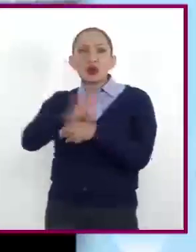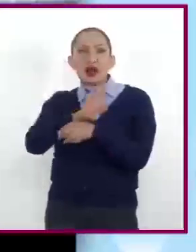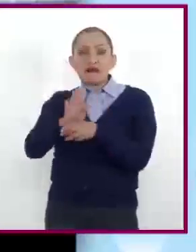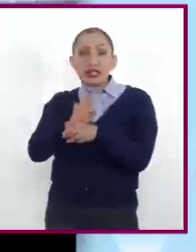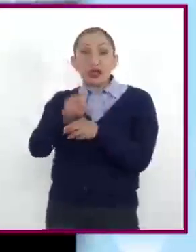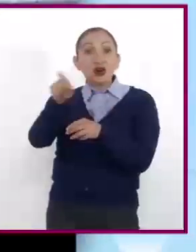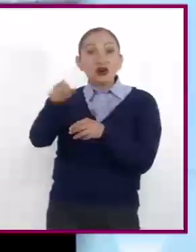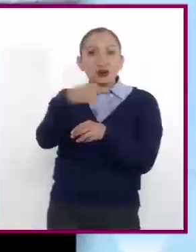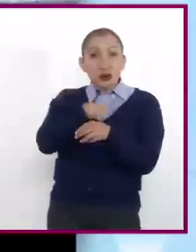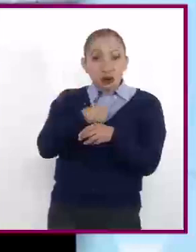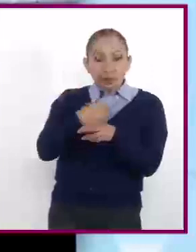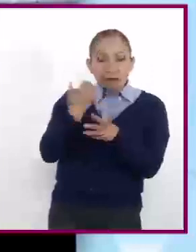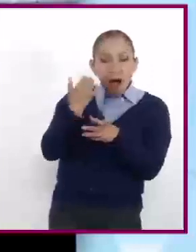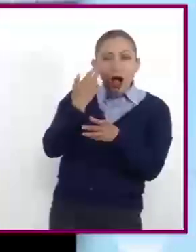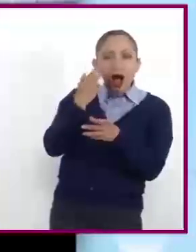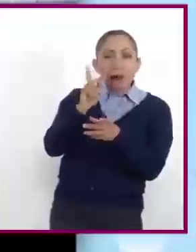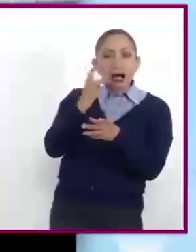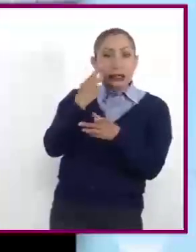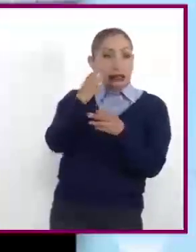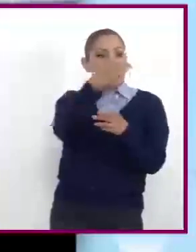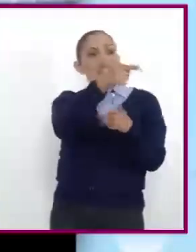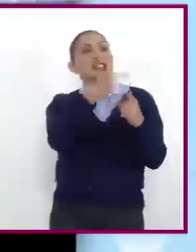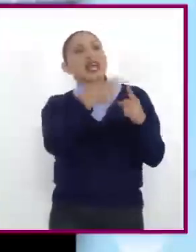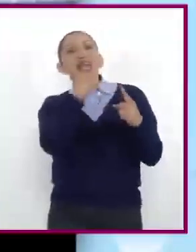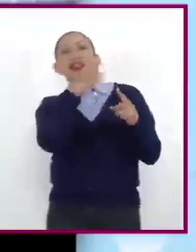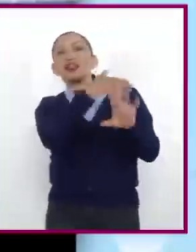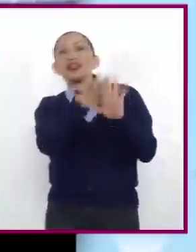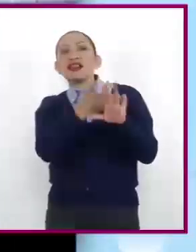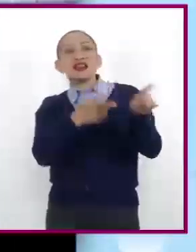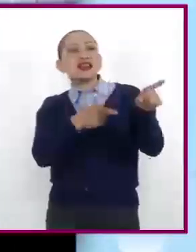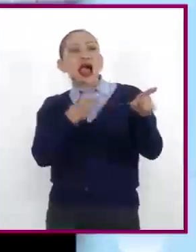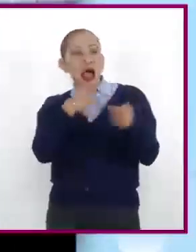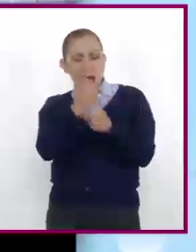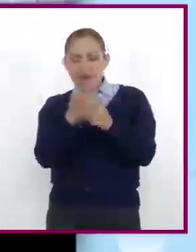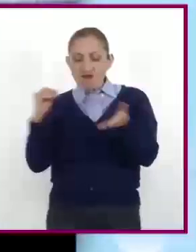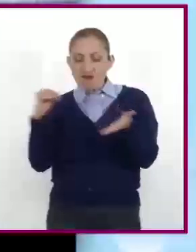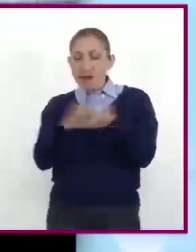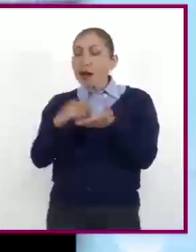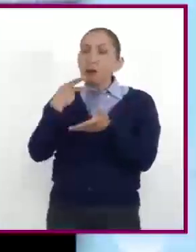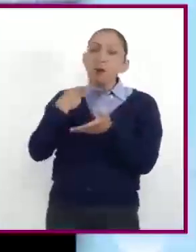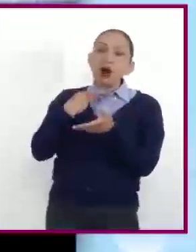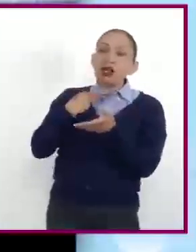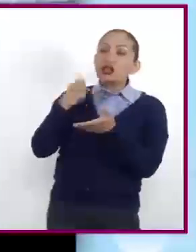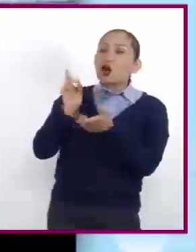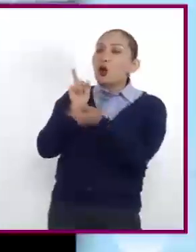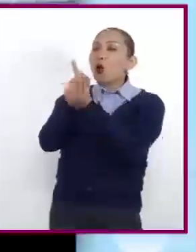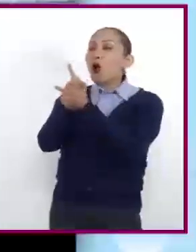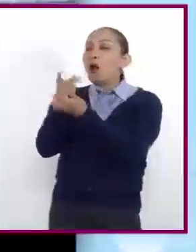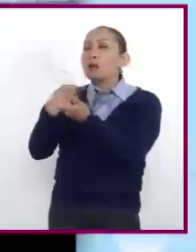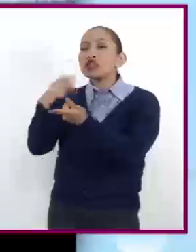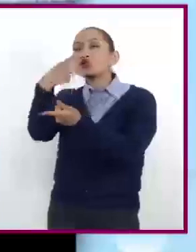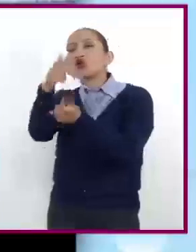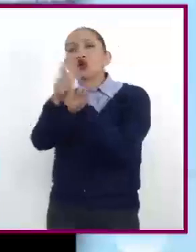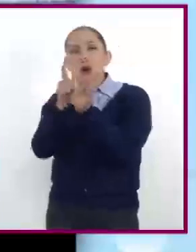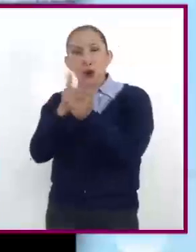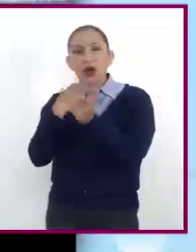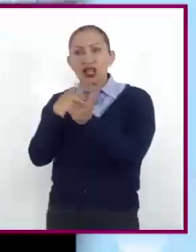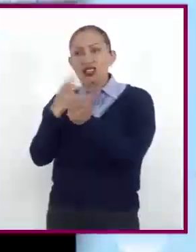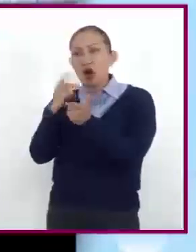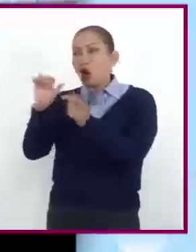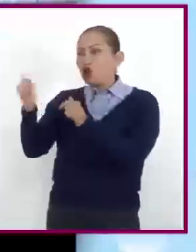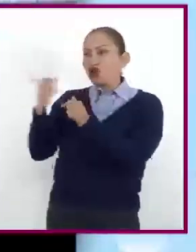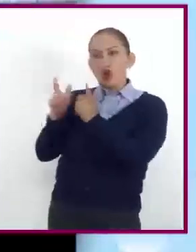beneficios, tienes que, además de citar a la fuente que está haciendo la acusación, buscar al político, buscar a la gente de su partido, a la gente